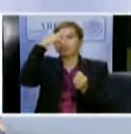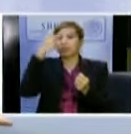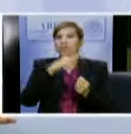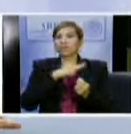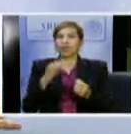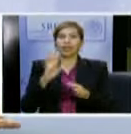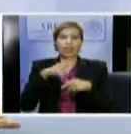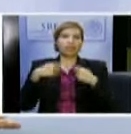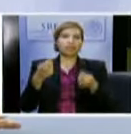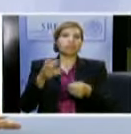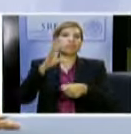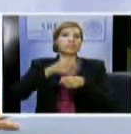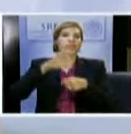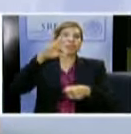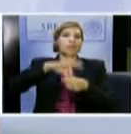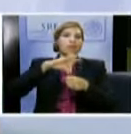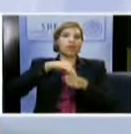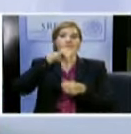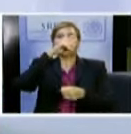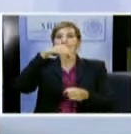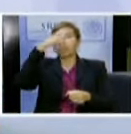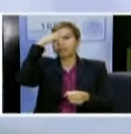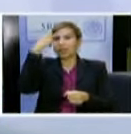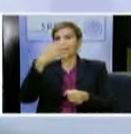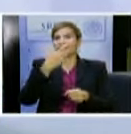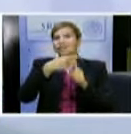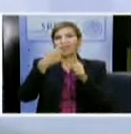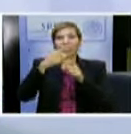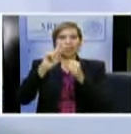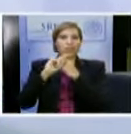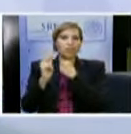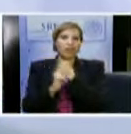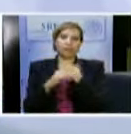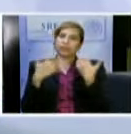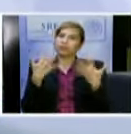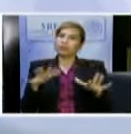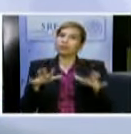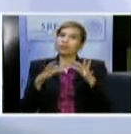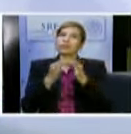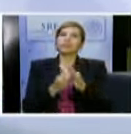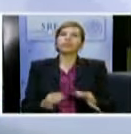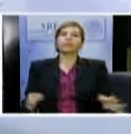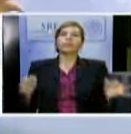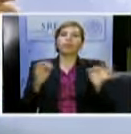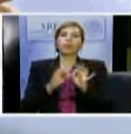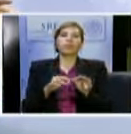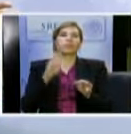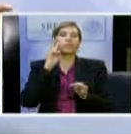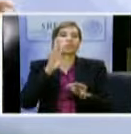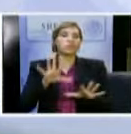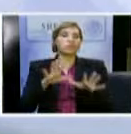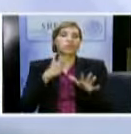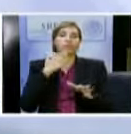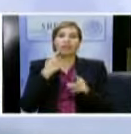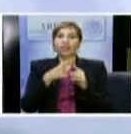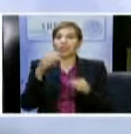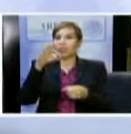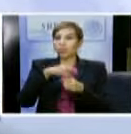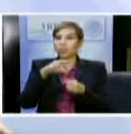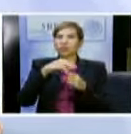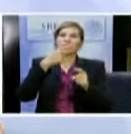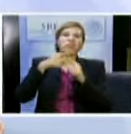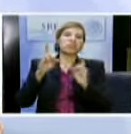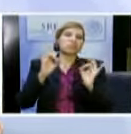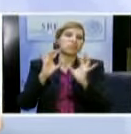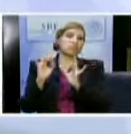el voto a los mexicanos en el exterior, que también ha tenido un impacto, si bien es cierto, no se ha reflejado en los votos por